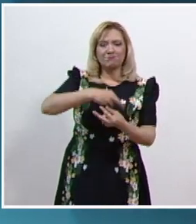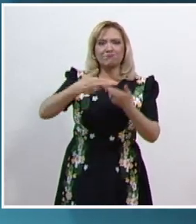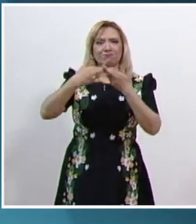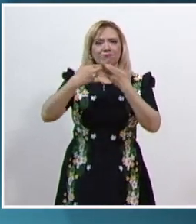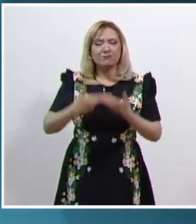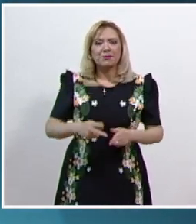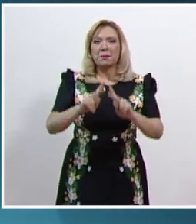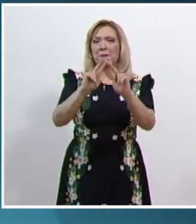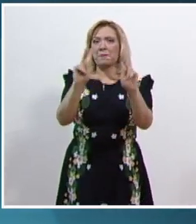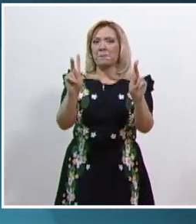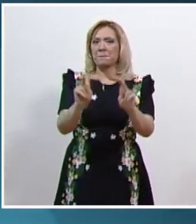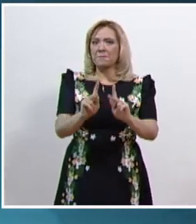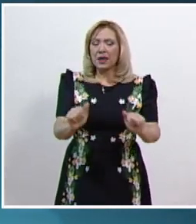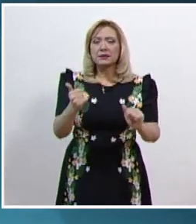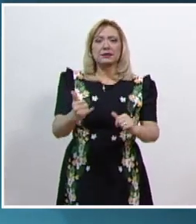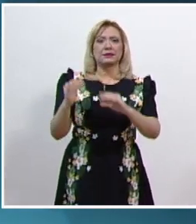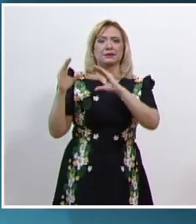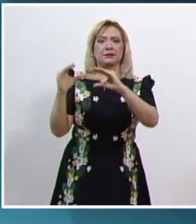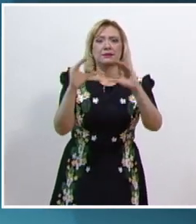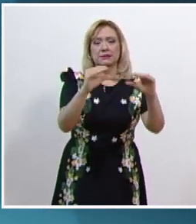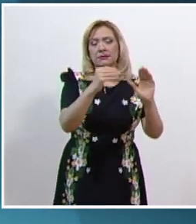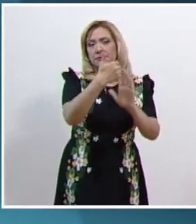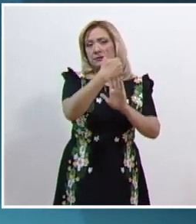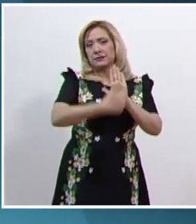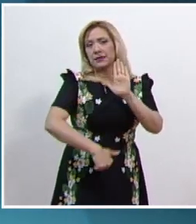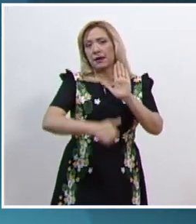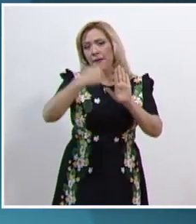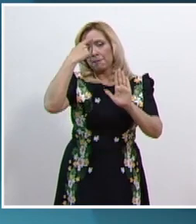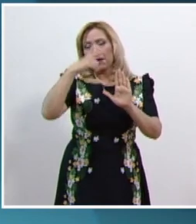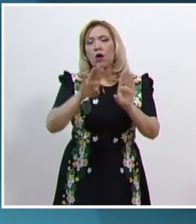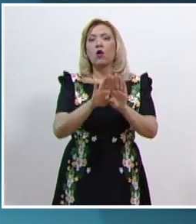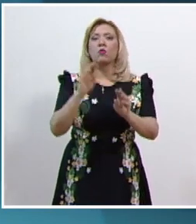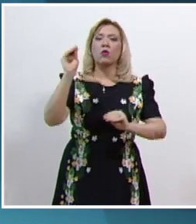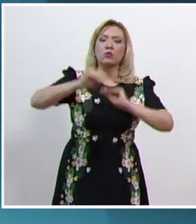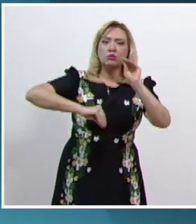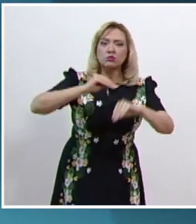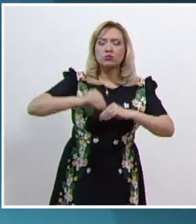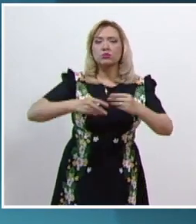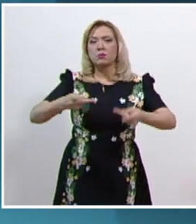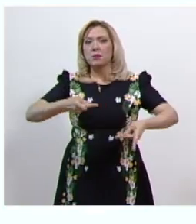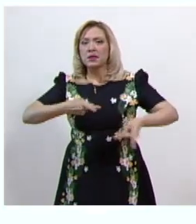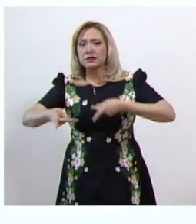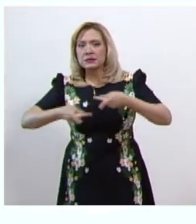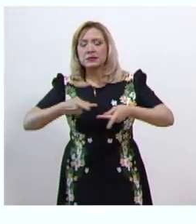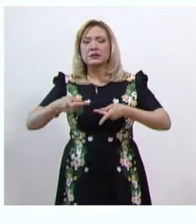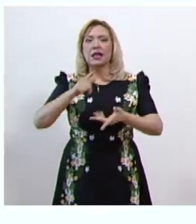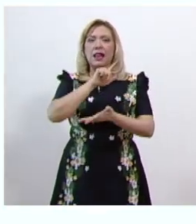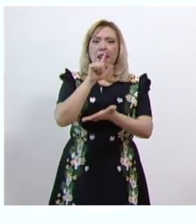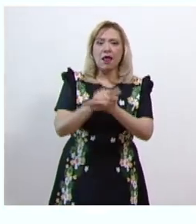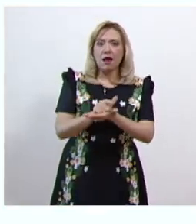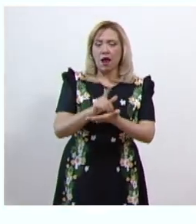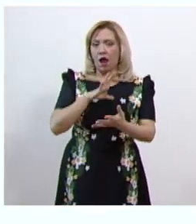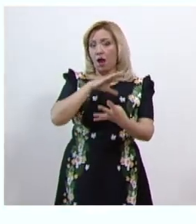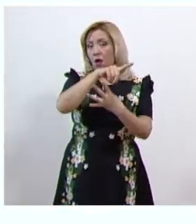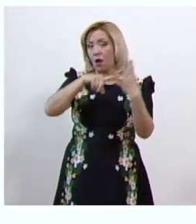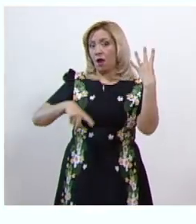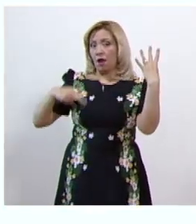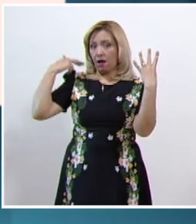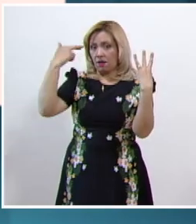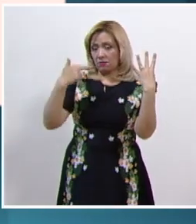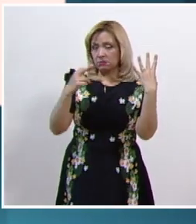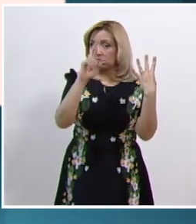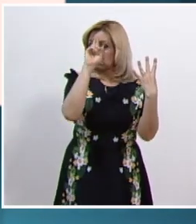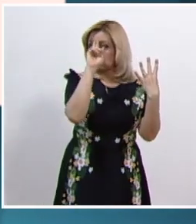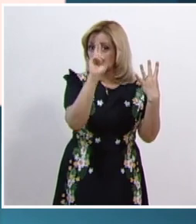instrumento educativo y de referencia para el desarrollo de políticas de planificación y decisiones. Se basa en 4 pilares: respeto